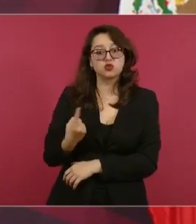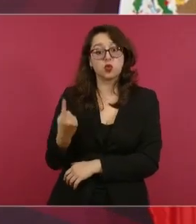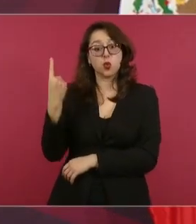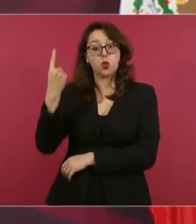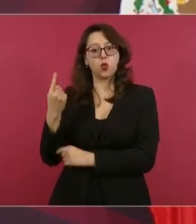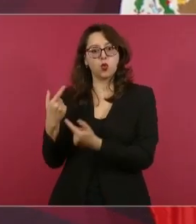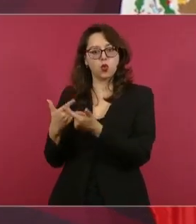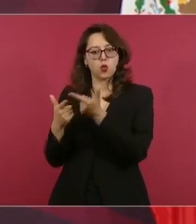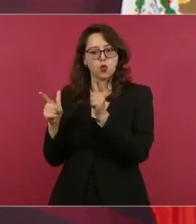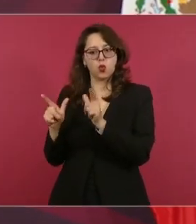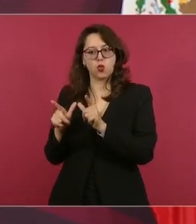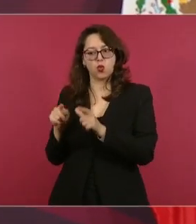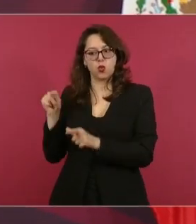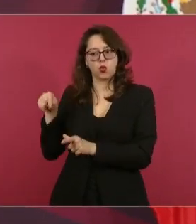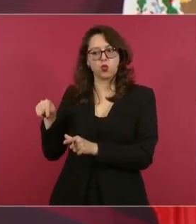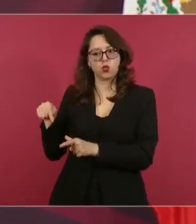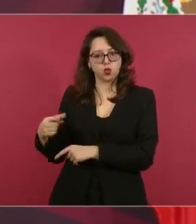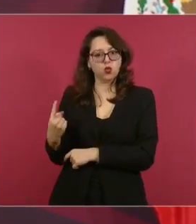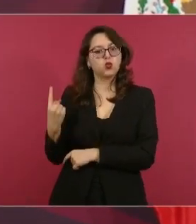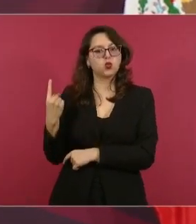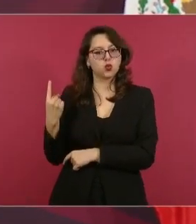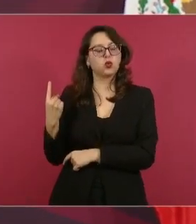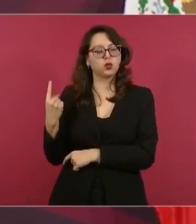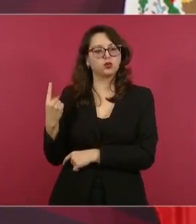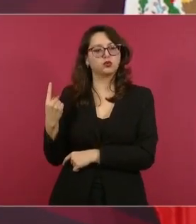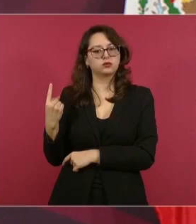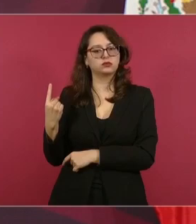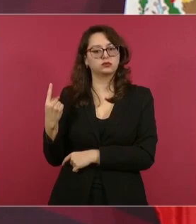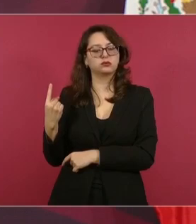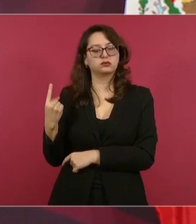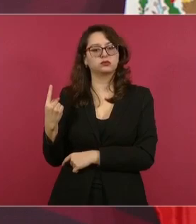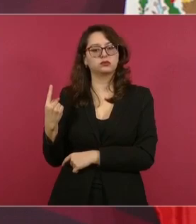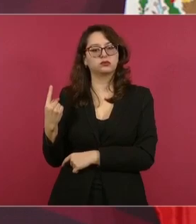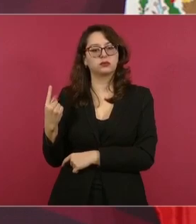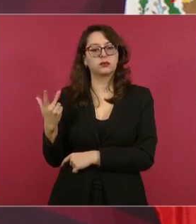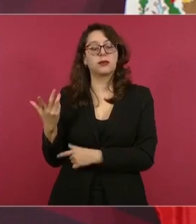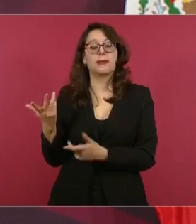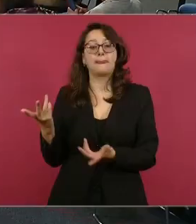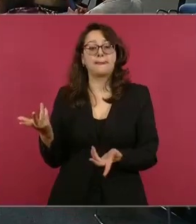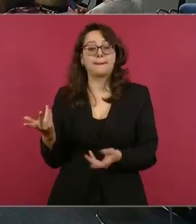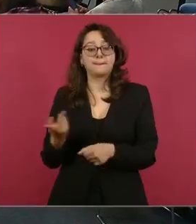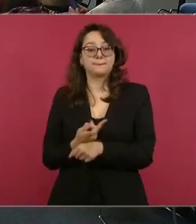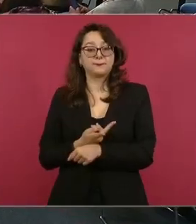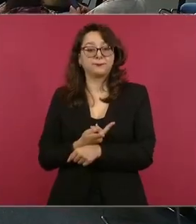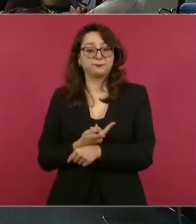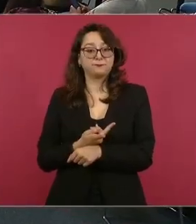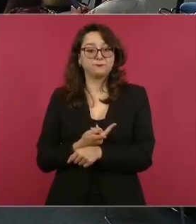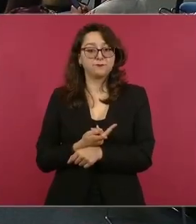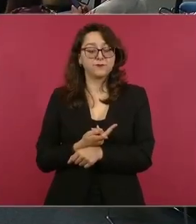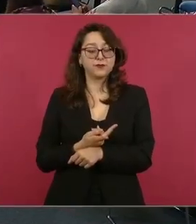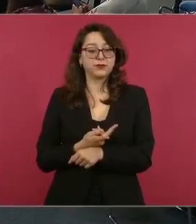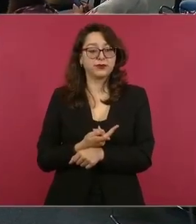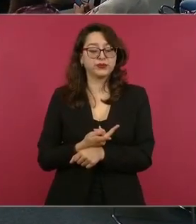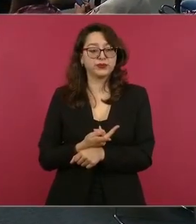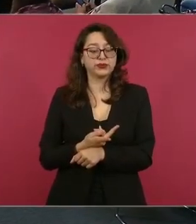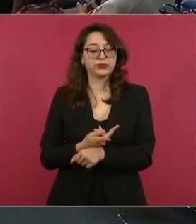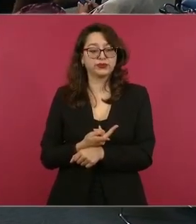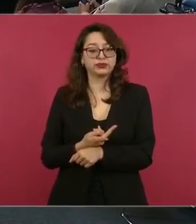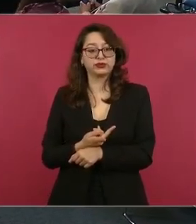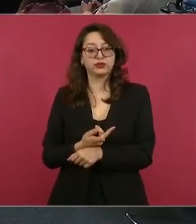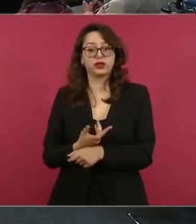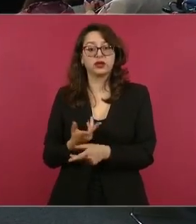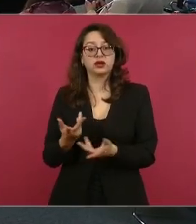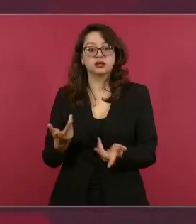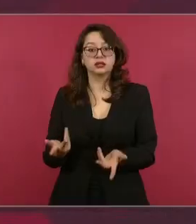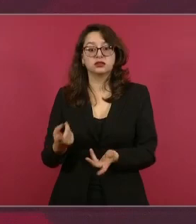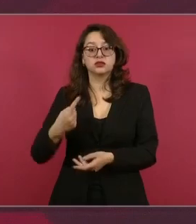cabo este desagravio, porque así como